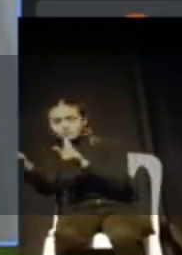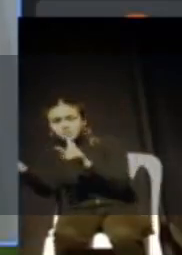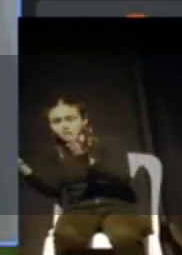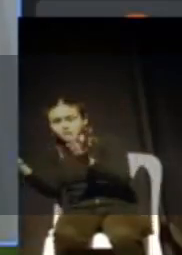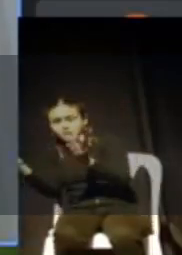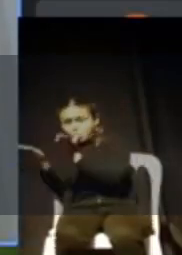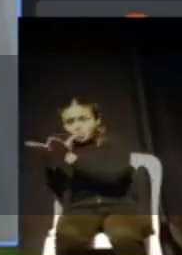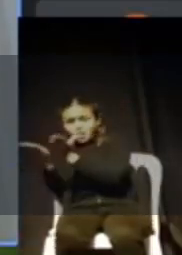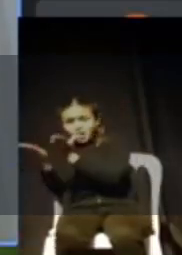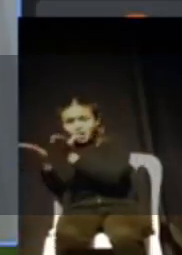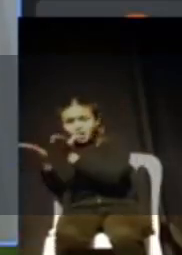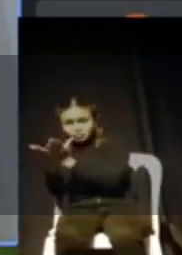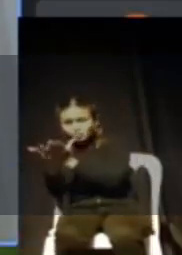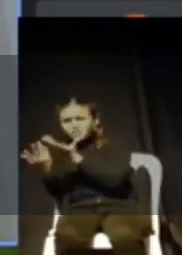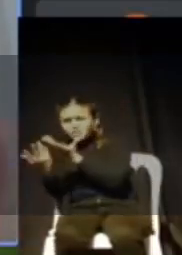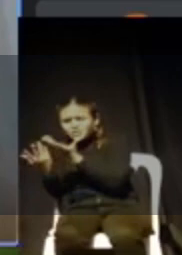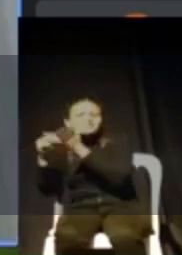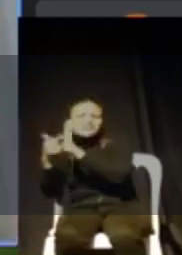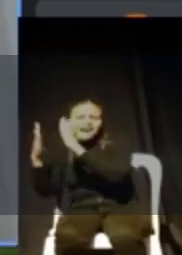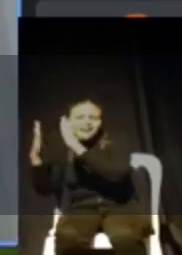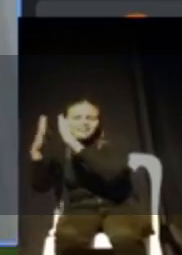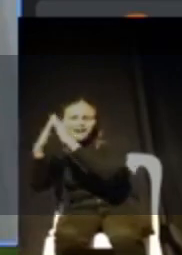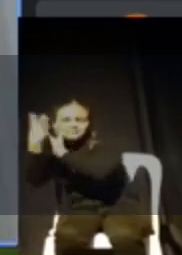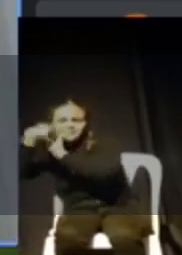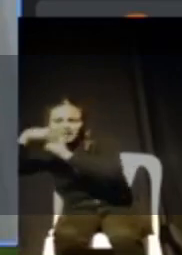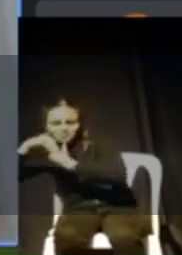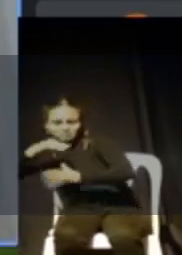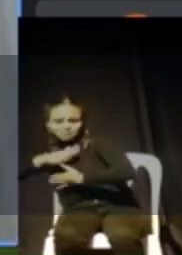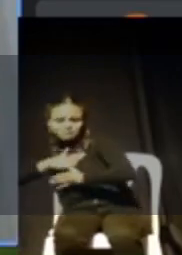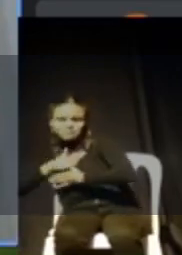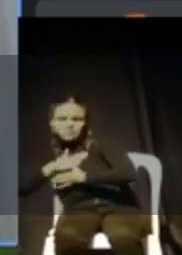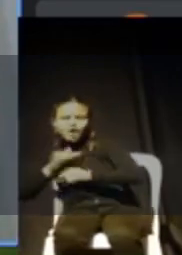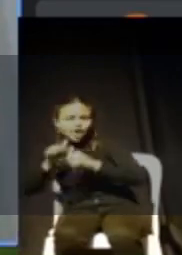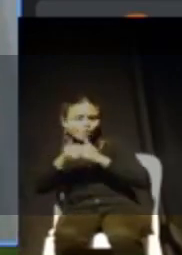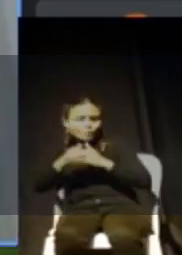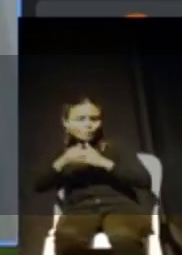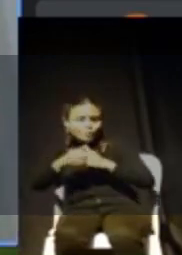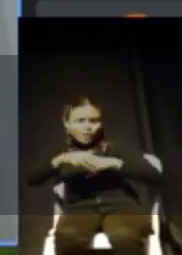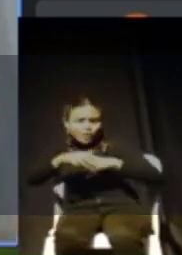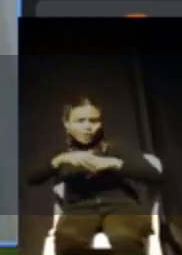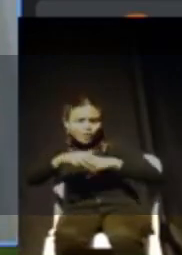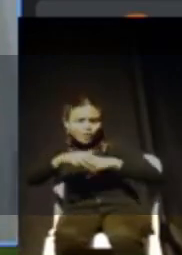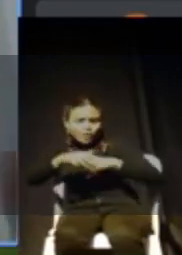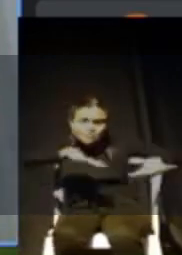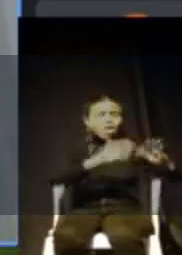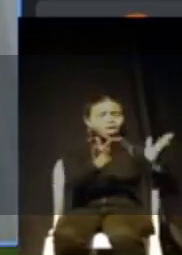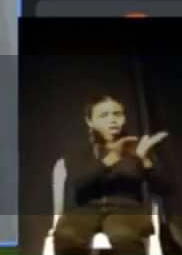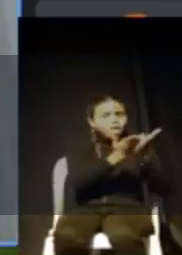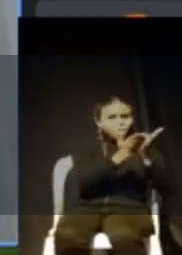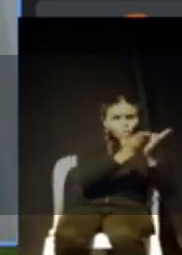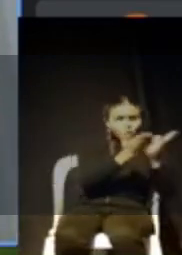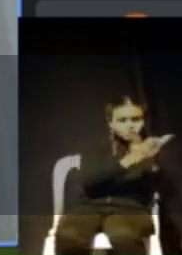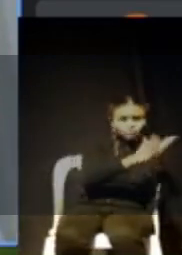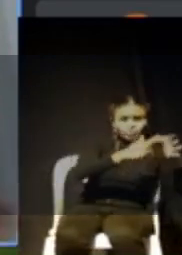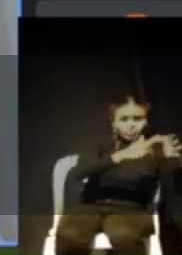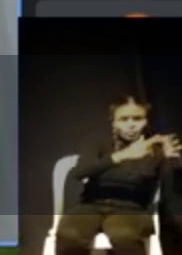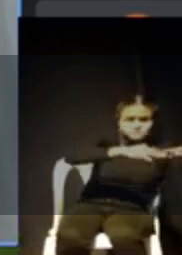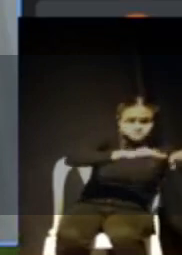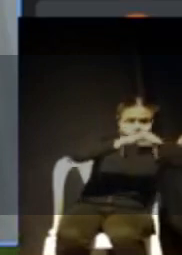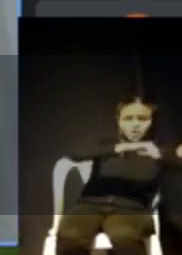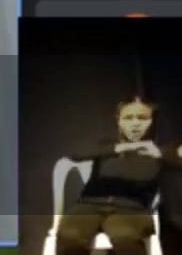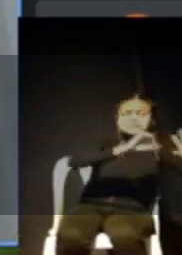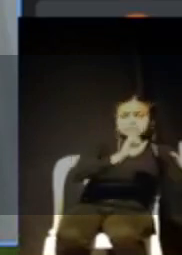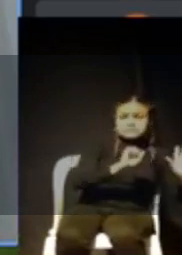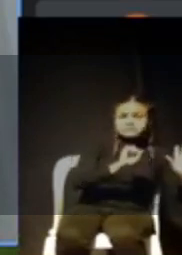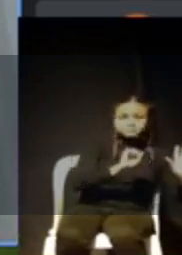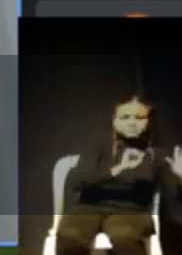no es un modelo para ser aplicado exclusivamente al sector educativo formal, Se trata también de